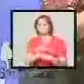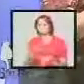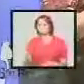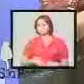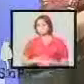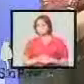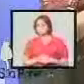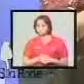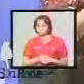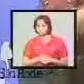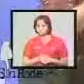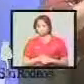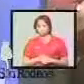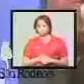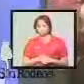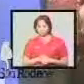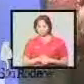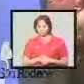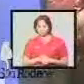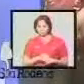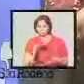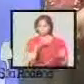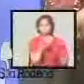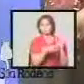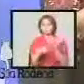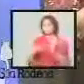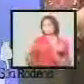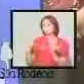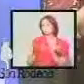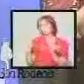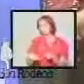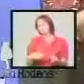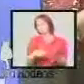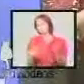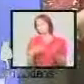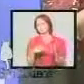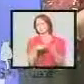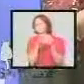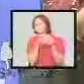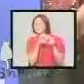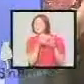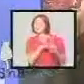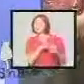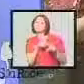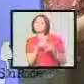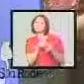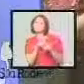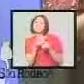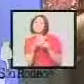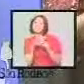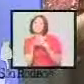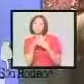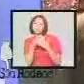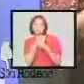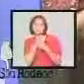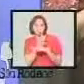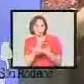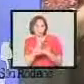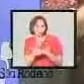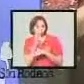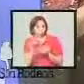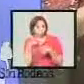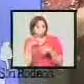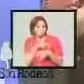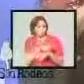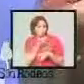y ¿en cuánto representa, si se puede analizar, esa inversión que está haciendo el banco? Porque